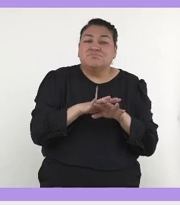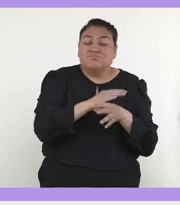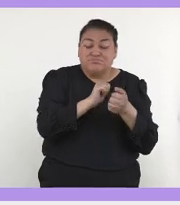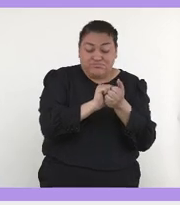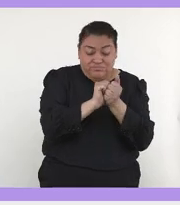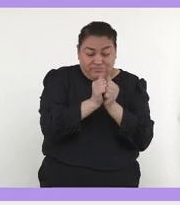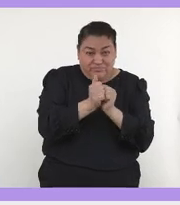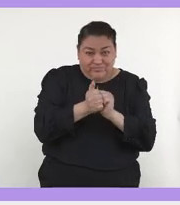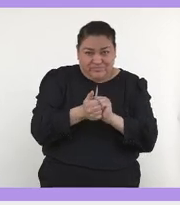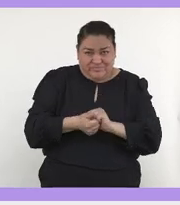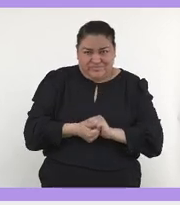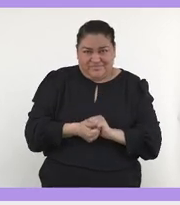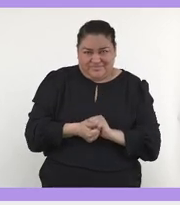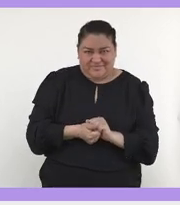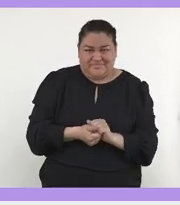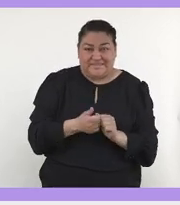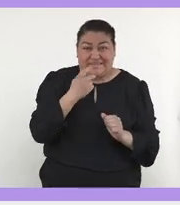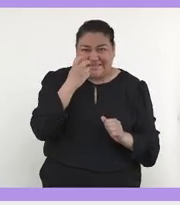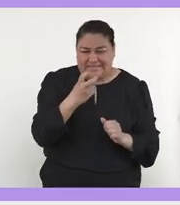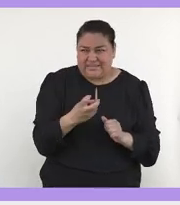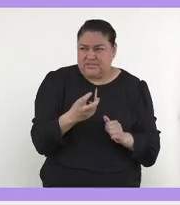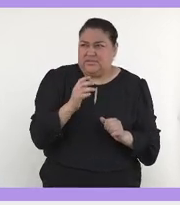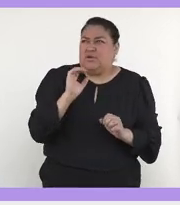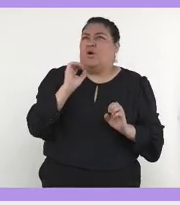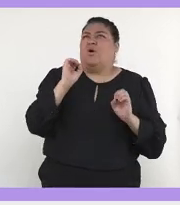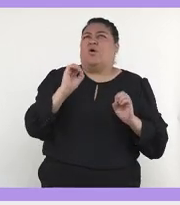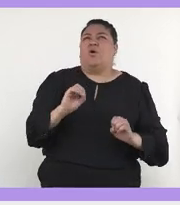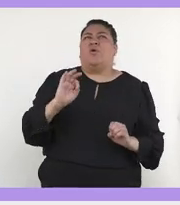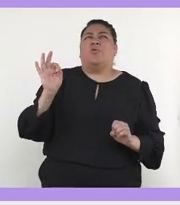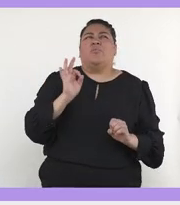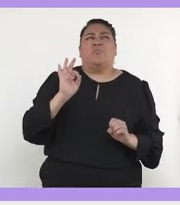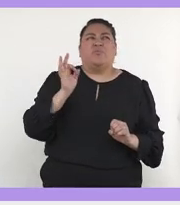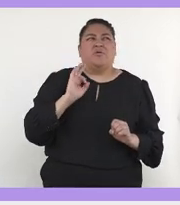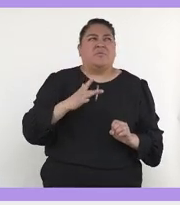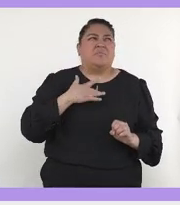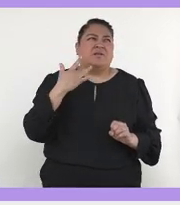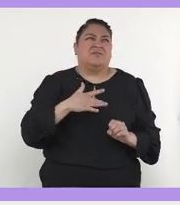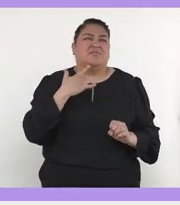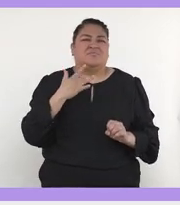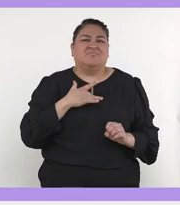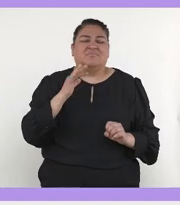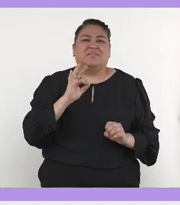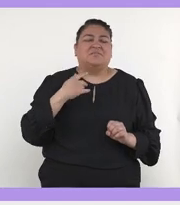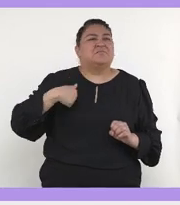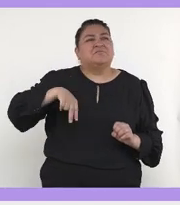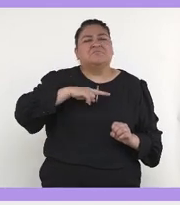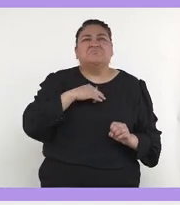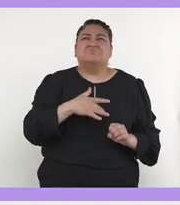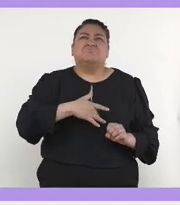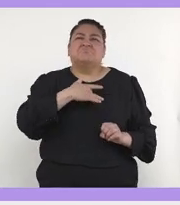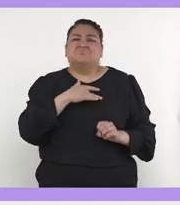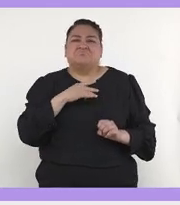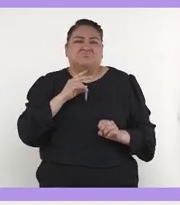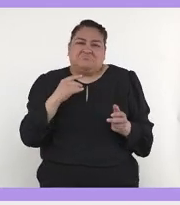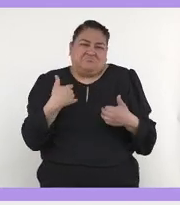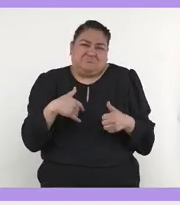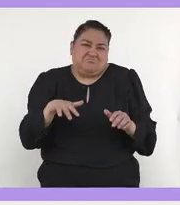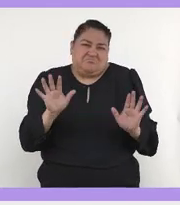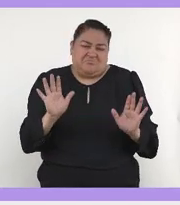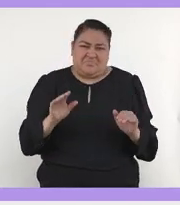quizá distintas o sin tanta sin tanto no veíamos Quizá el impacto que teníamos en esos cambios